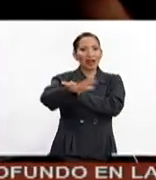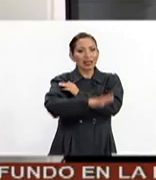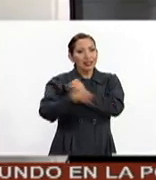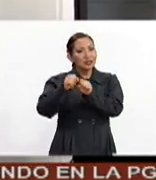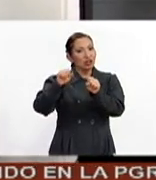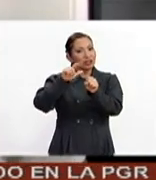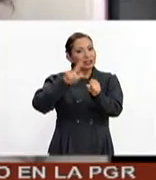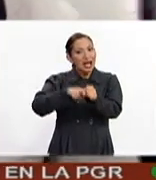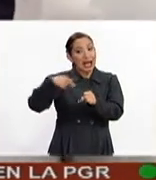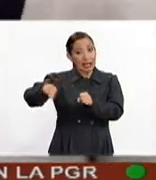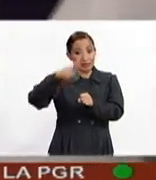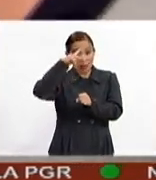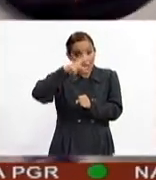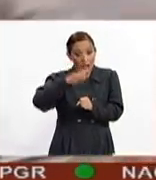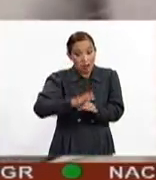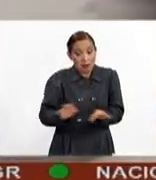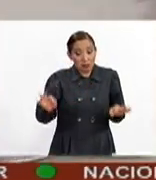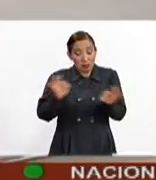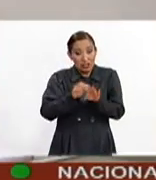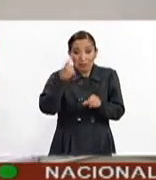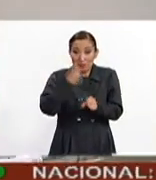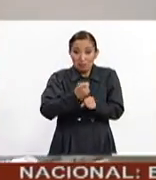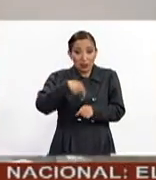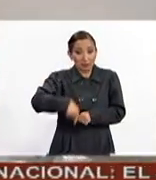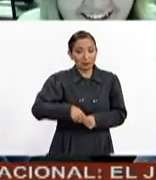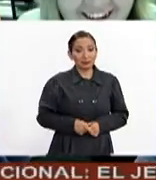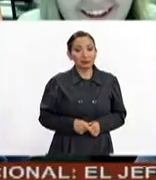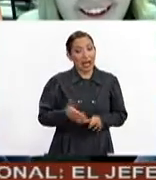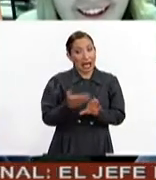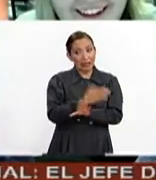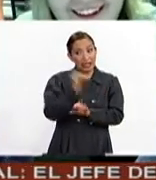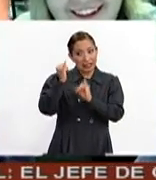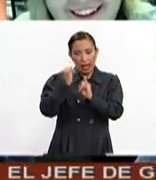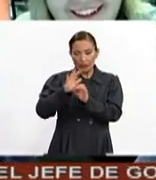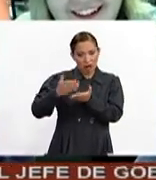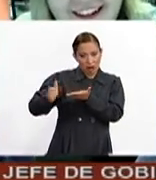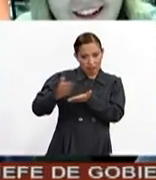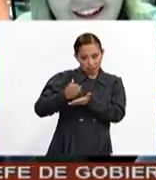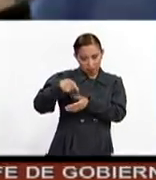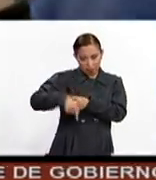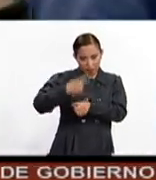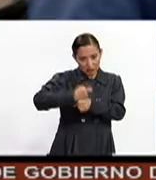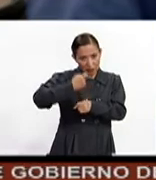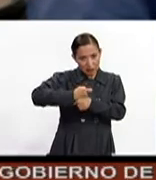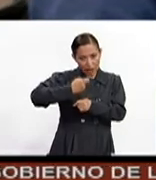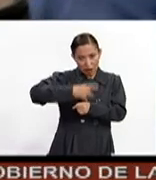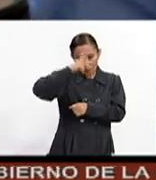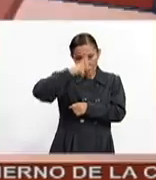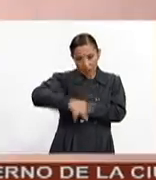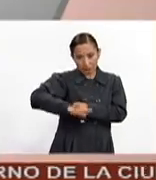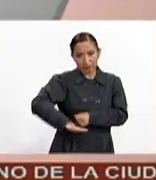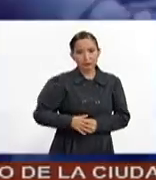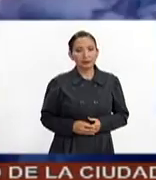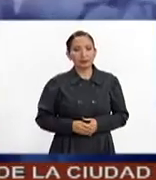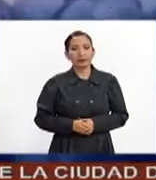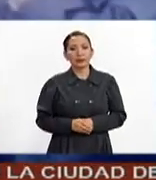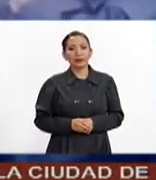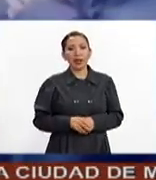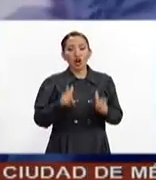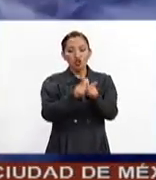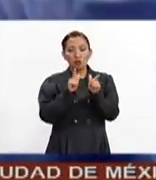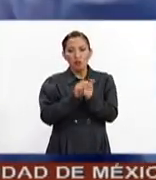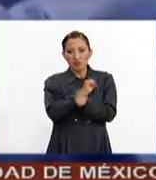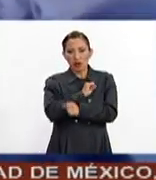la sociedad y de nuestro país en primer lugar, antes de irnos más allá a la sociedad internacional. El